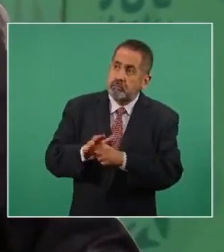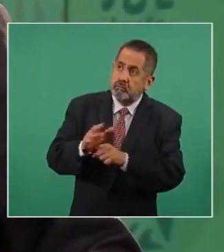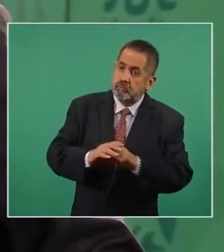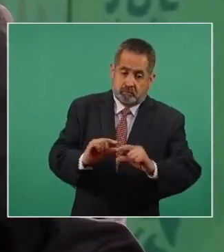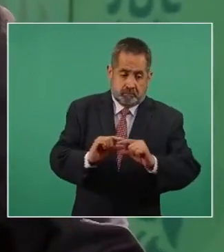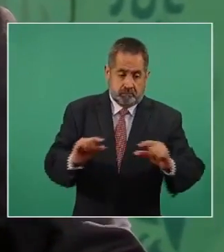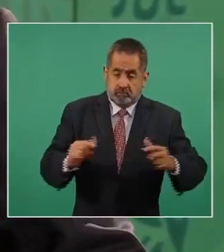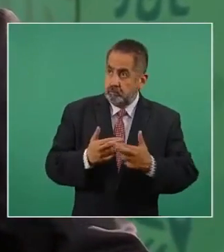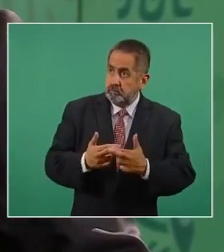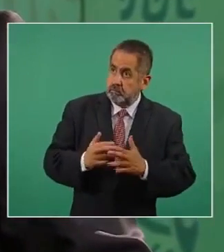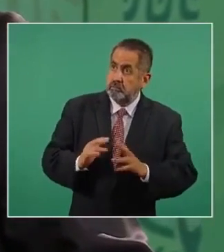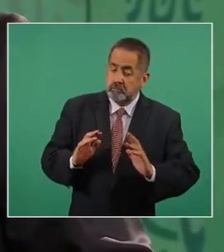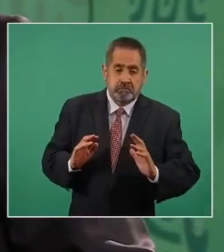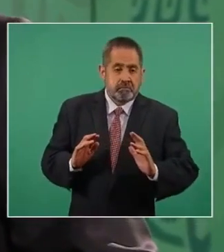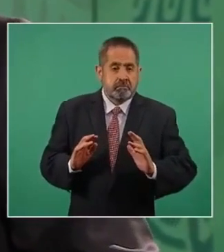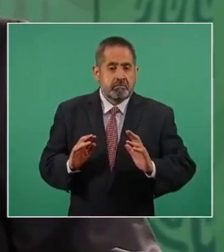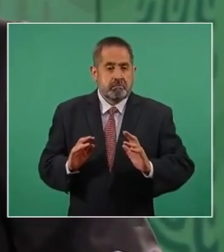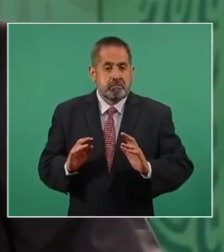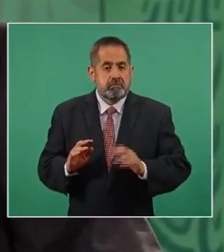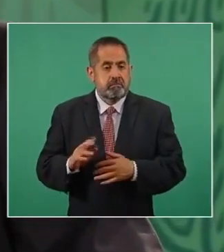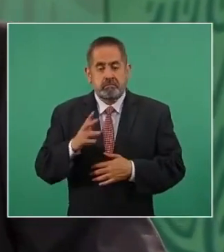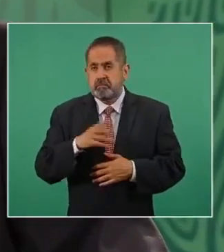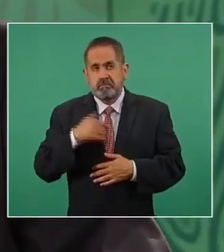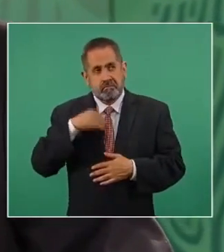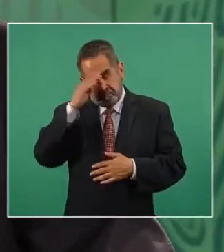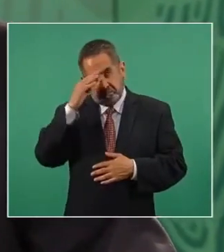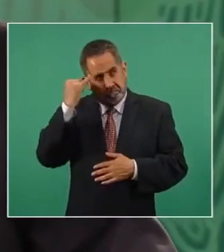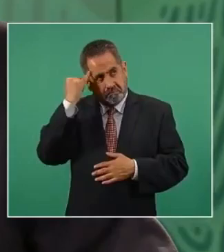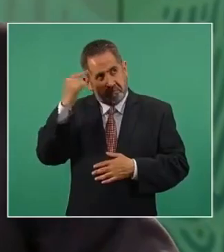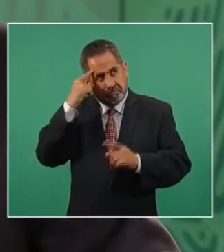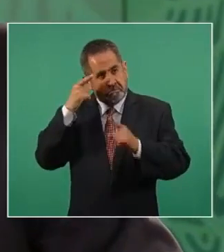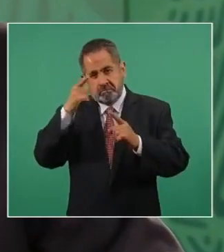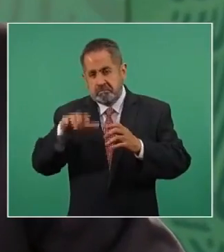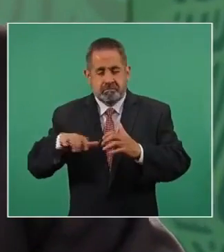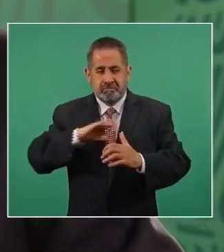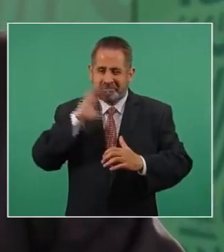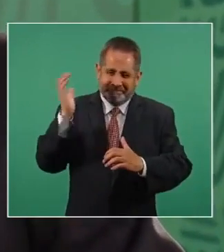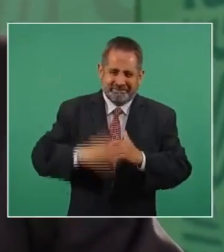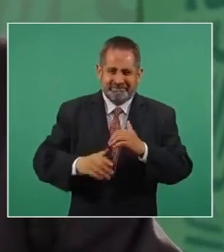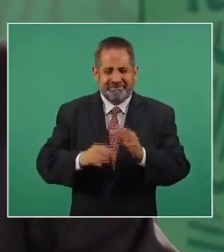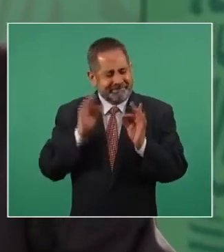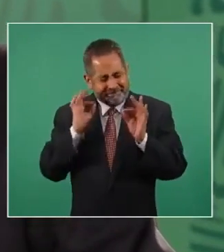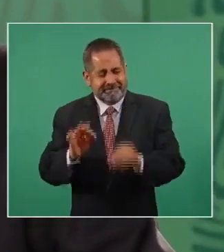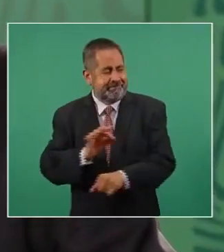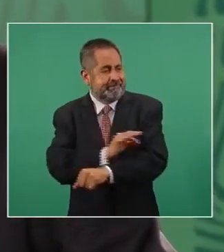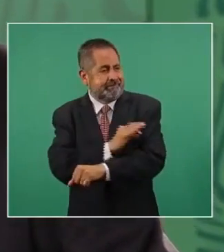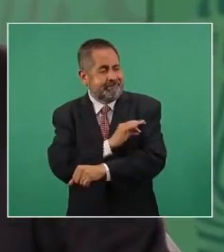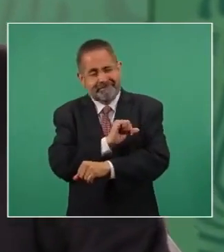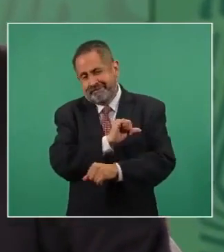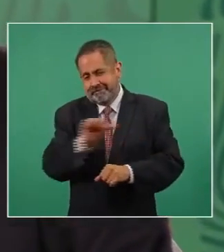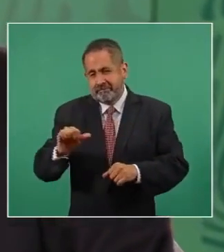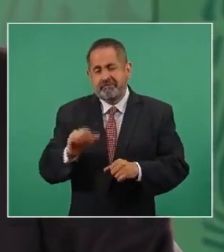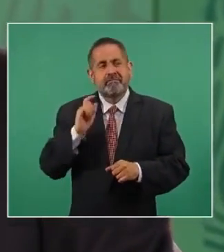acusación política ya estaría acompañada de pruebas que lo sustenten incluso el propio fernández de cevallos invitó a lópez obrador a presentar